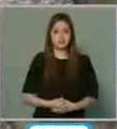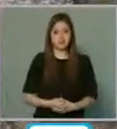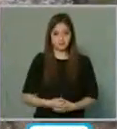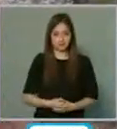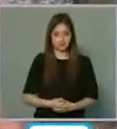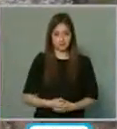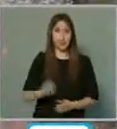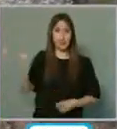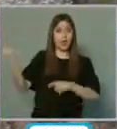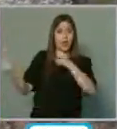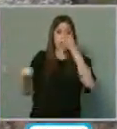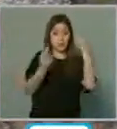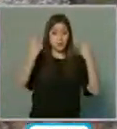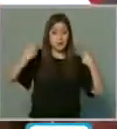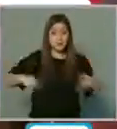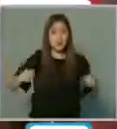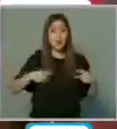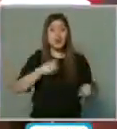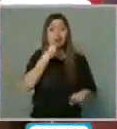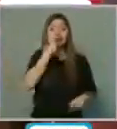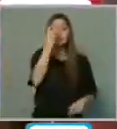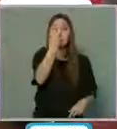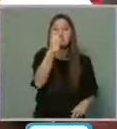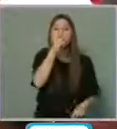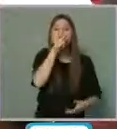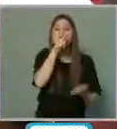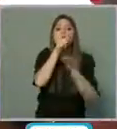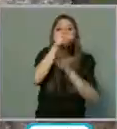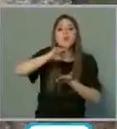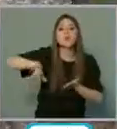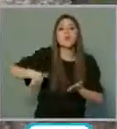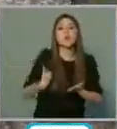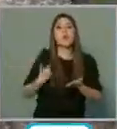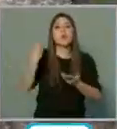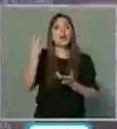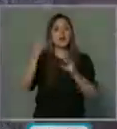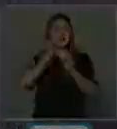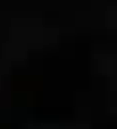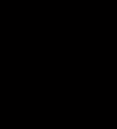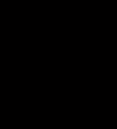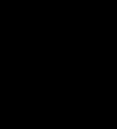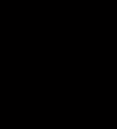ese tweet, guarden esto. Claro, exactamente. Hoy aquí, José Luis, muchísimas gracias, que tengas excelente día.